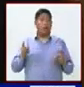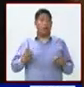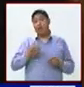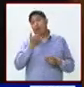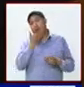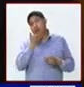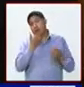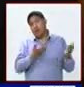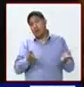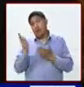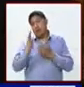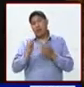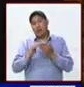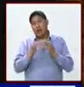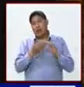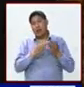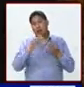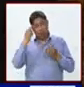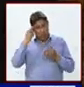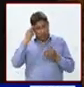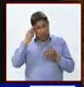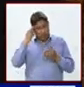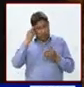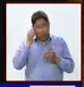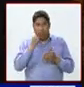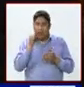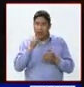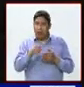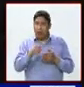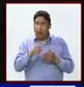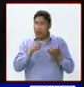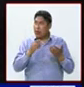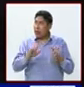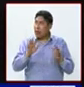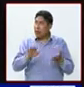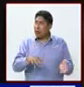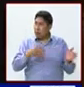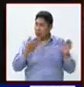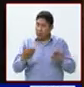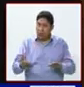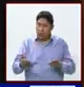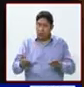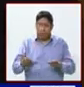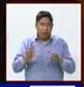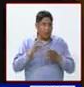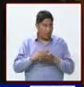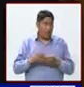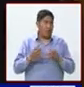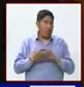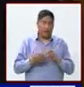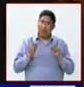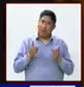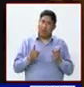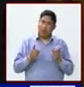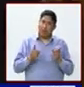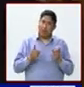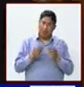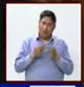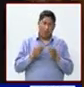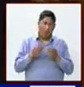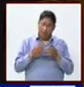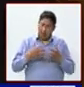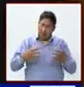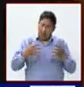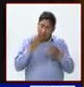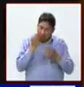claro, se la llevaron a su comunidad pensando de que ella iba prácticamente a fallecer. Y es una historia así increíble, pero